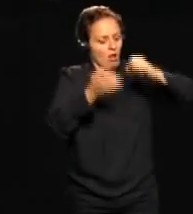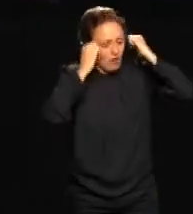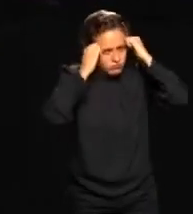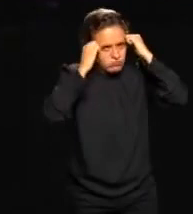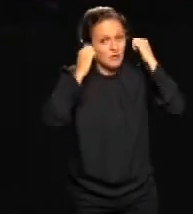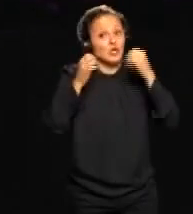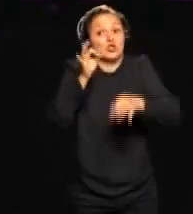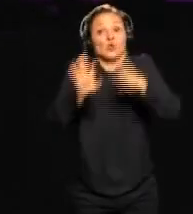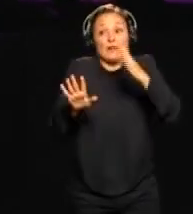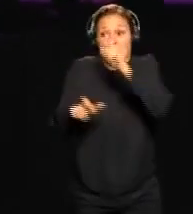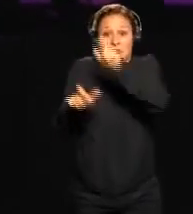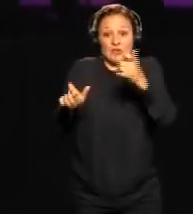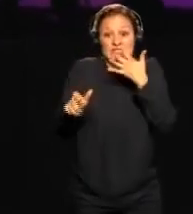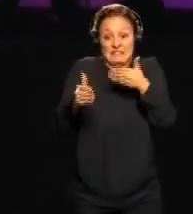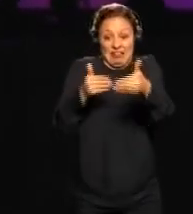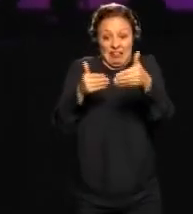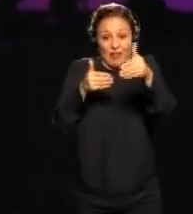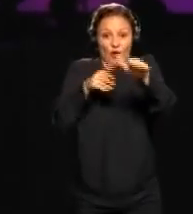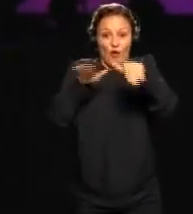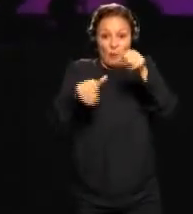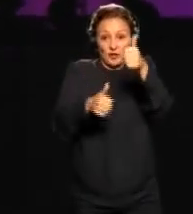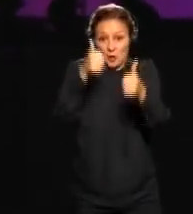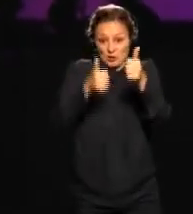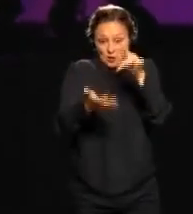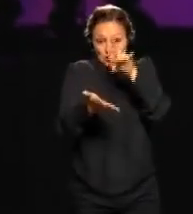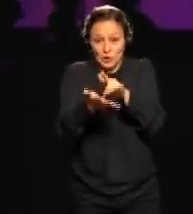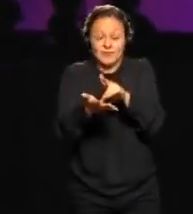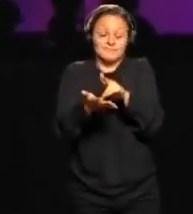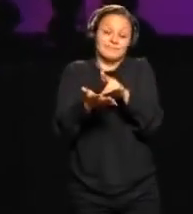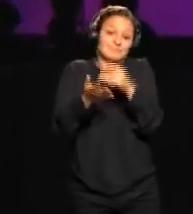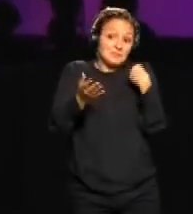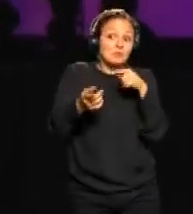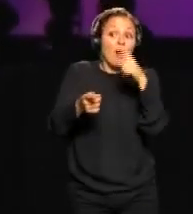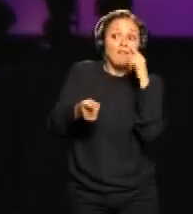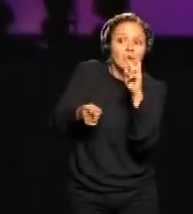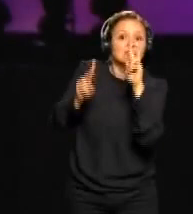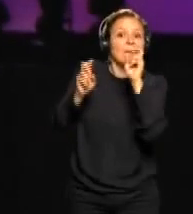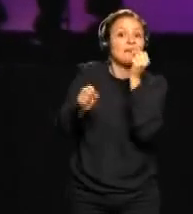luego. Y que no olvide acompañar la suerte del trabajo, como hace La